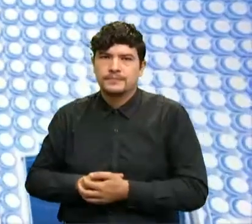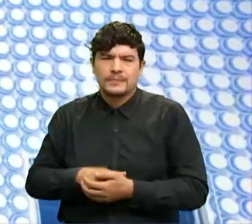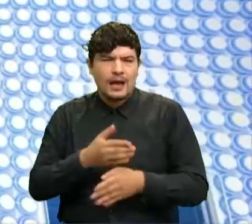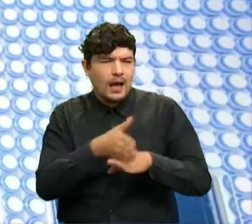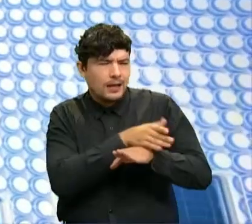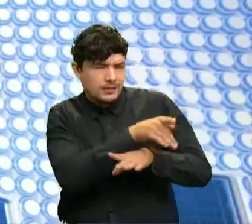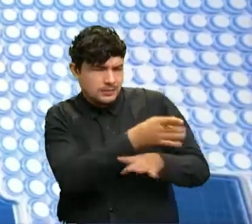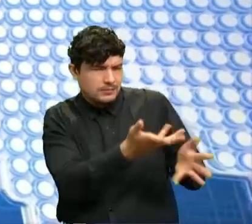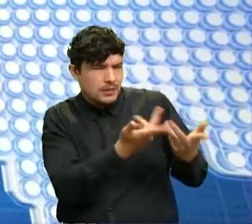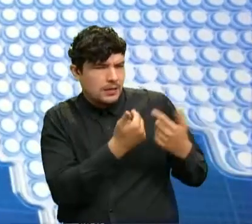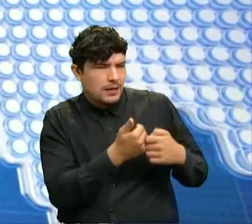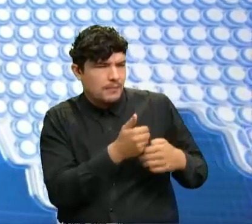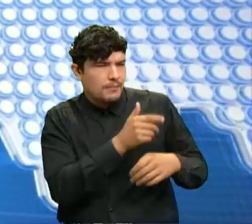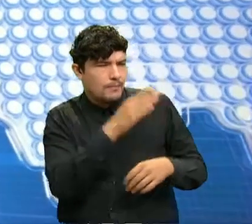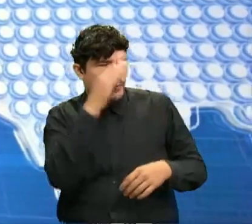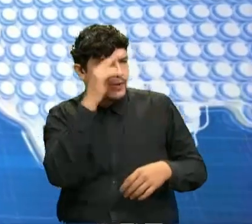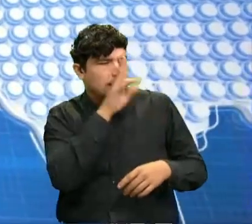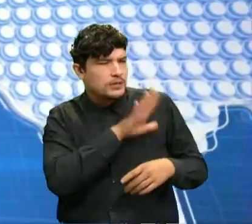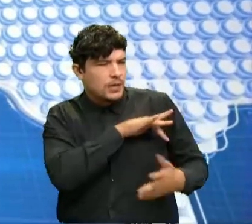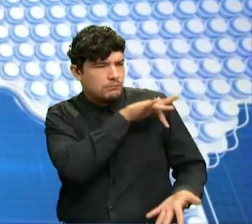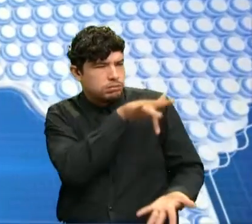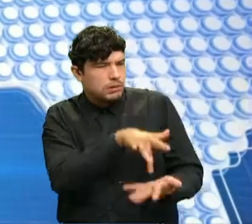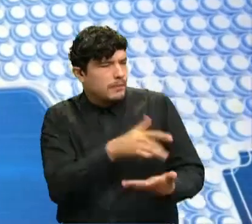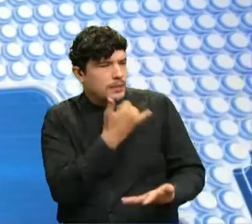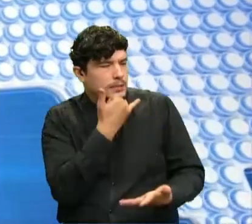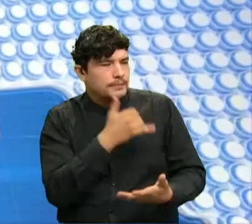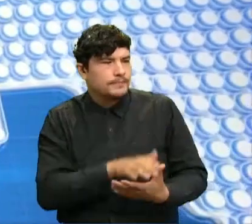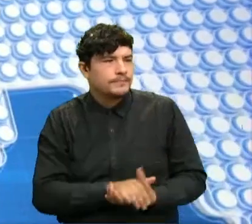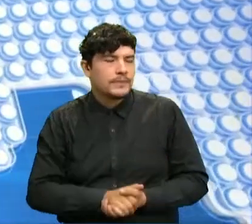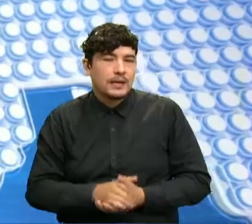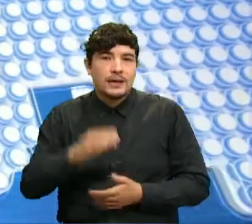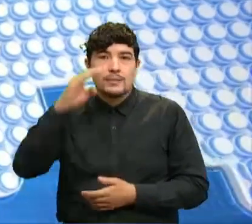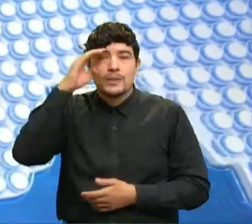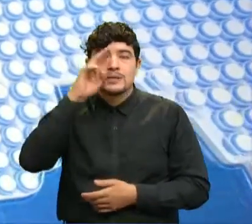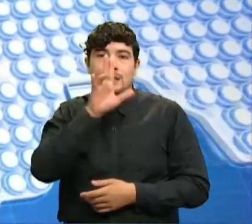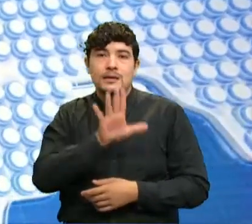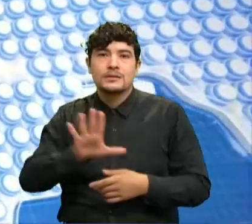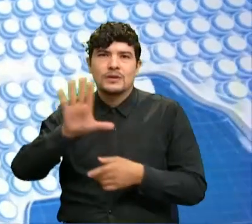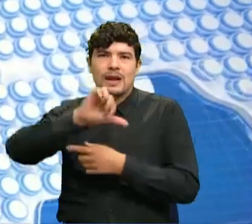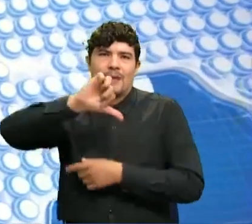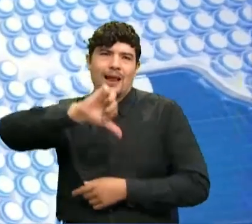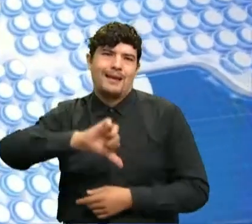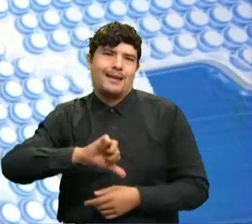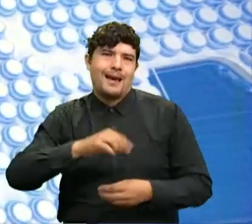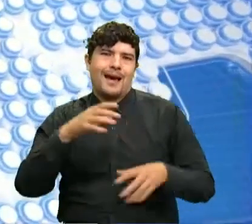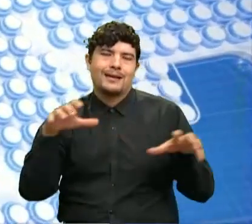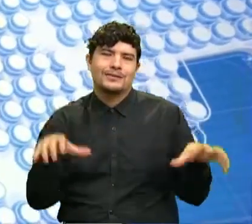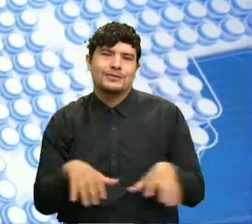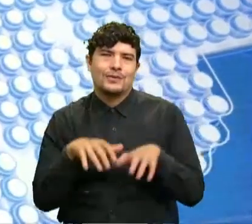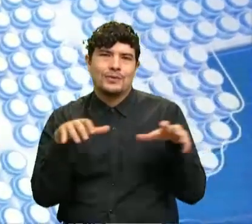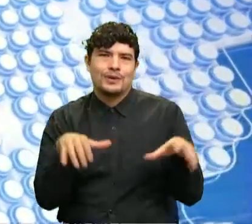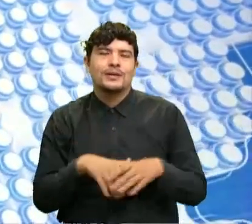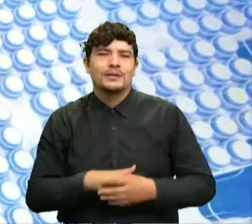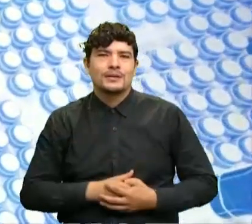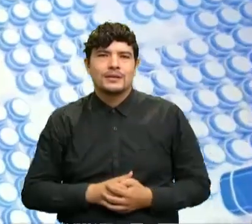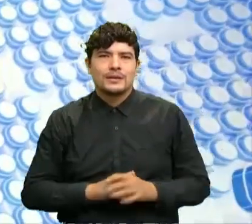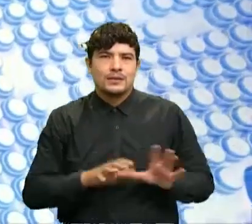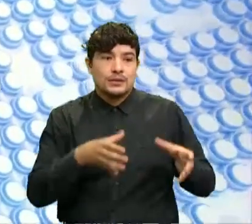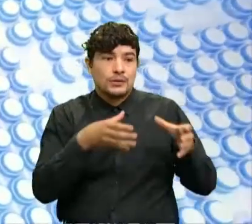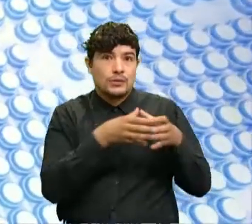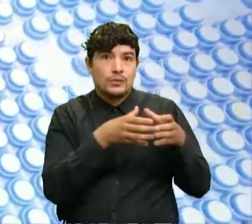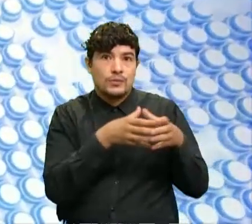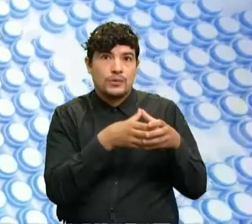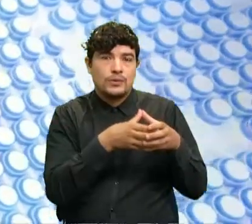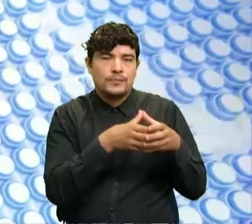lo que pasó? Ah, pues ahí la policía hizo mal hecho porque ellos cuando vieron al ESMAR y la policía, ellos salieron